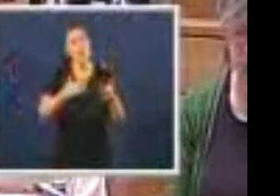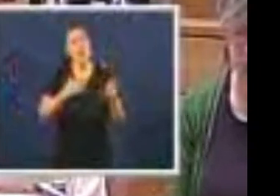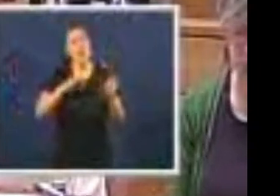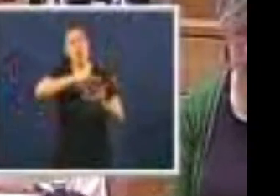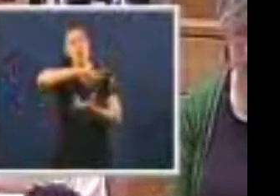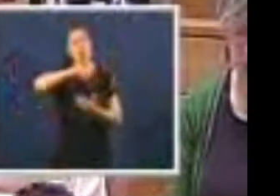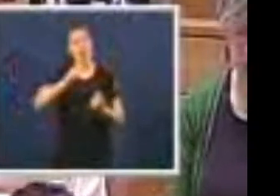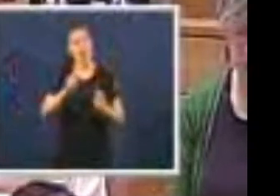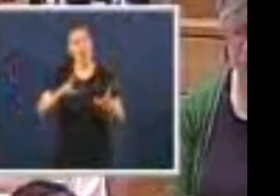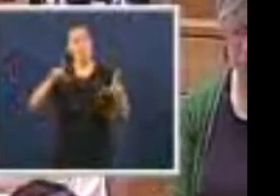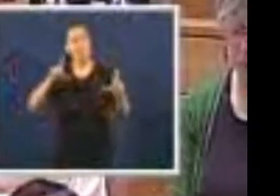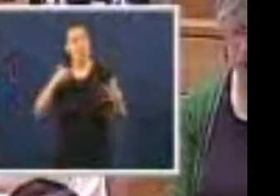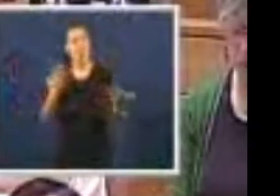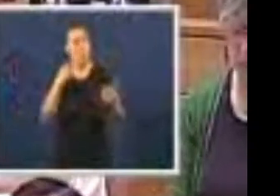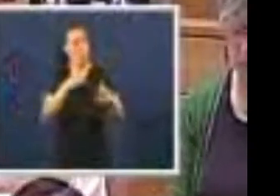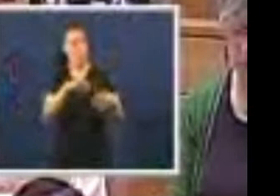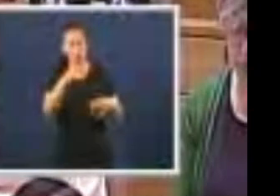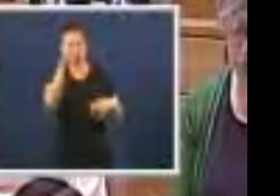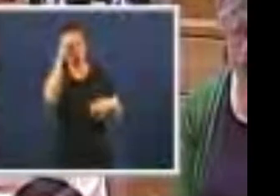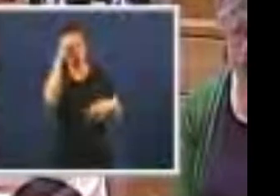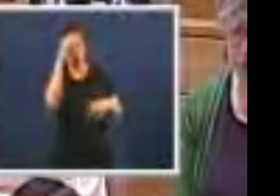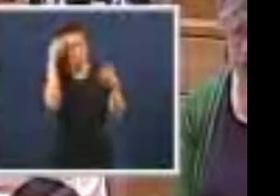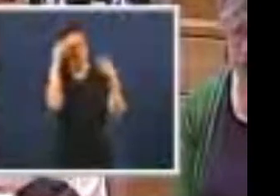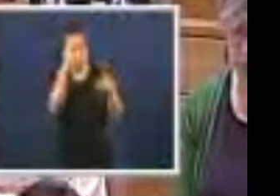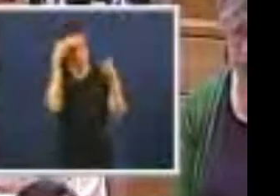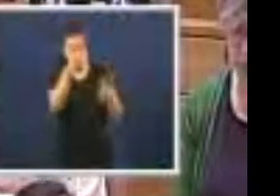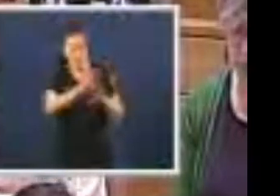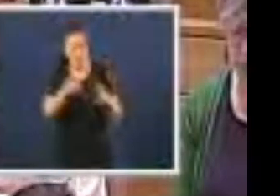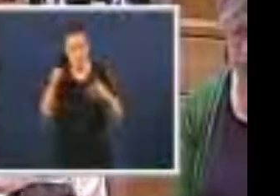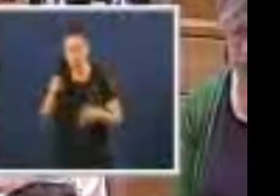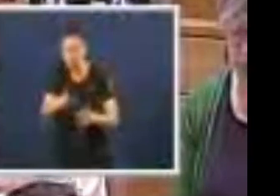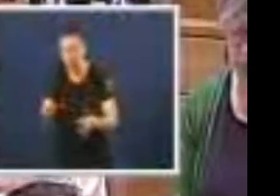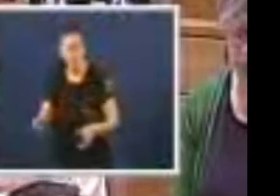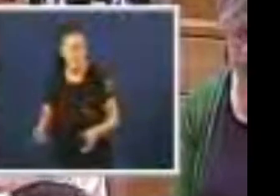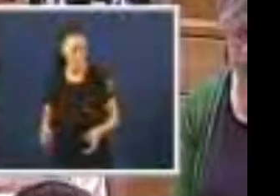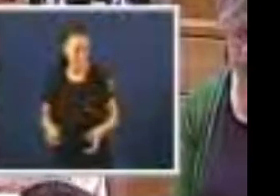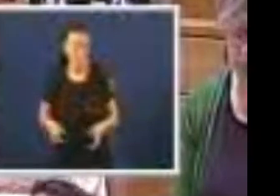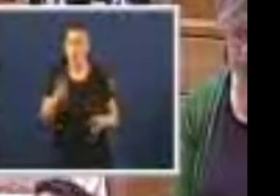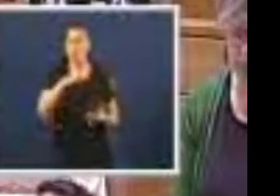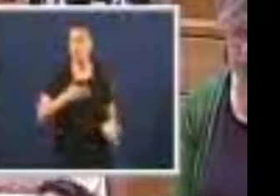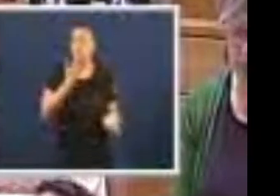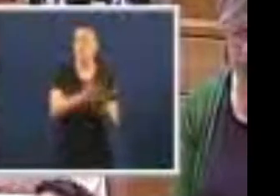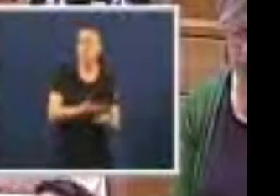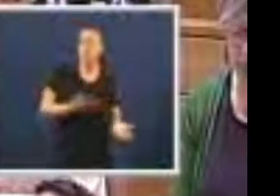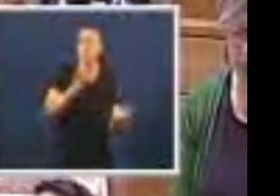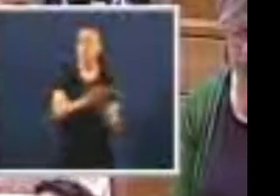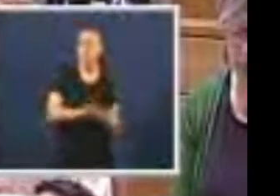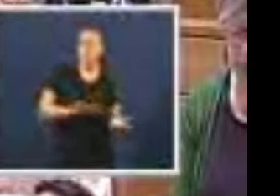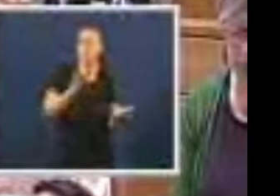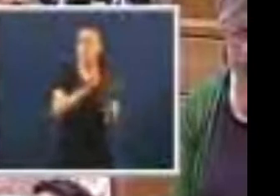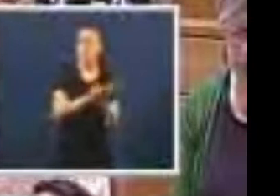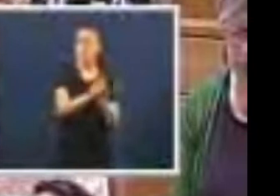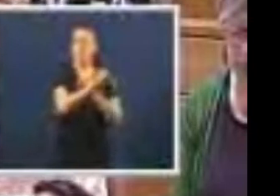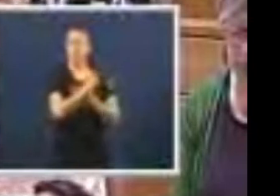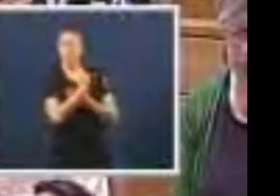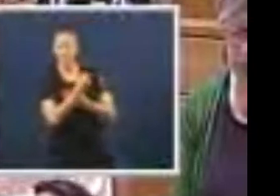Eso é absolutamente o único que lle preocupa ao presidente da Xunta de Galiza. Nós facémoslle propostas, vostede non acepta